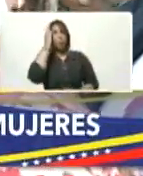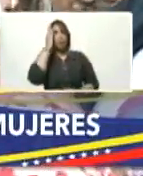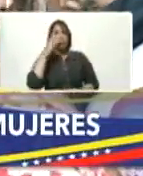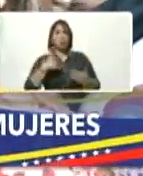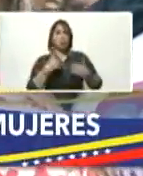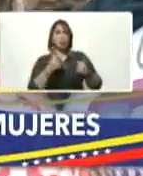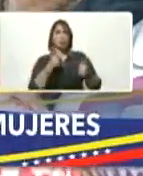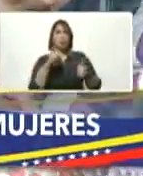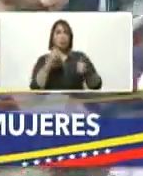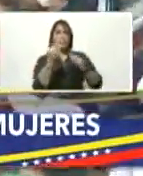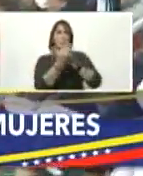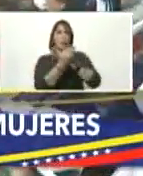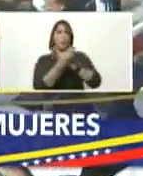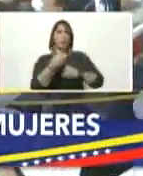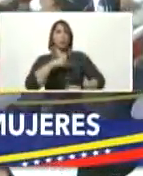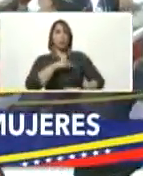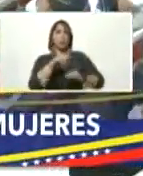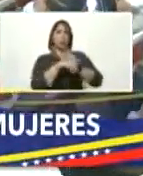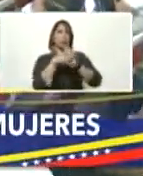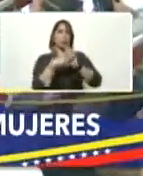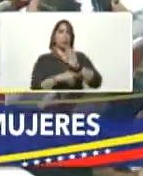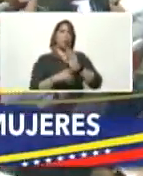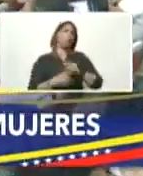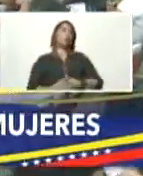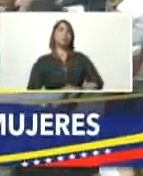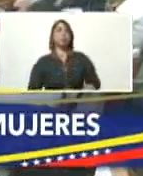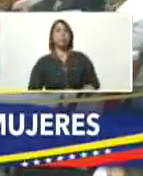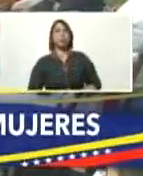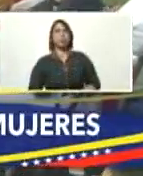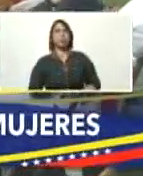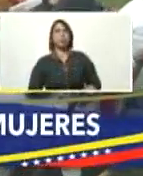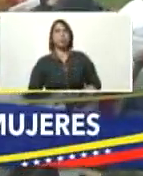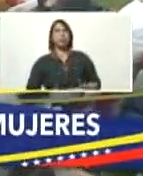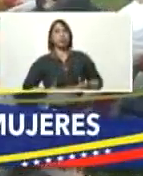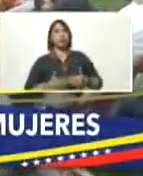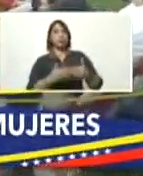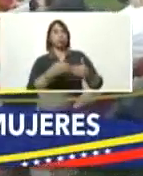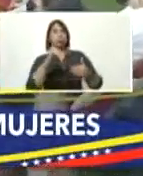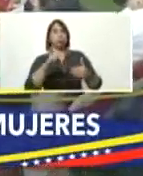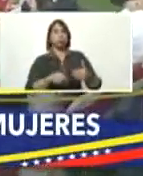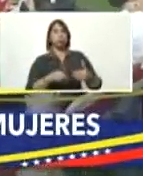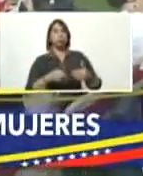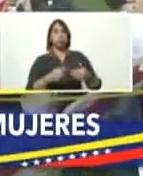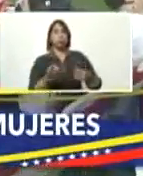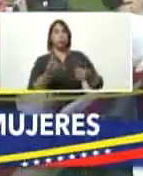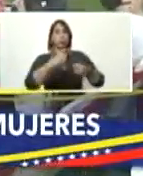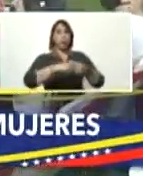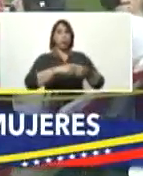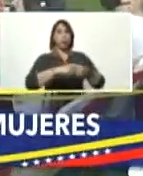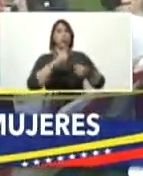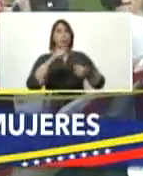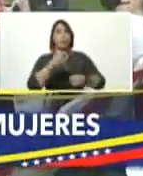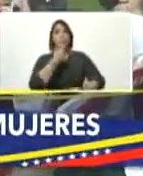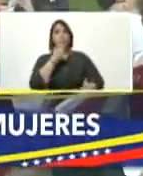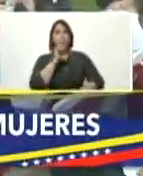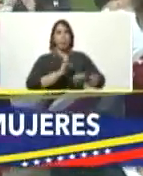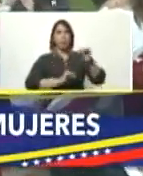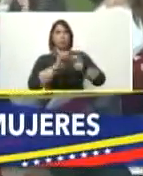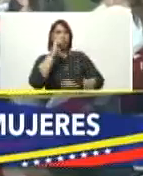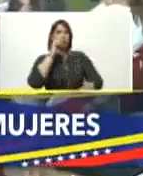y protegida de nuestros derechos sexuales y reproductivos, con la incorporación de los verdaderos métodos anticonceptivos que están